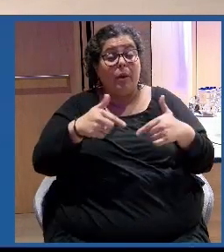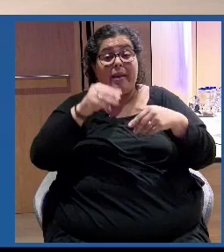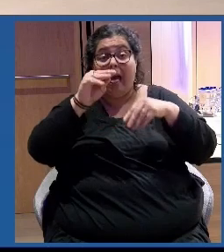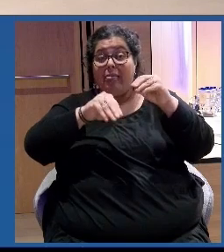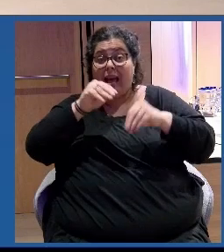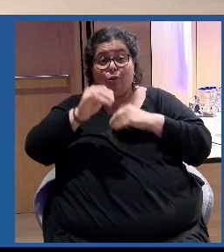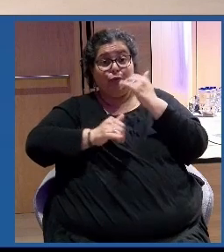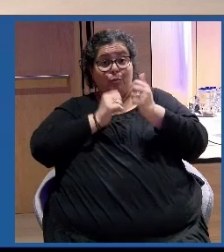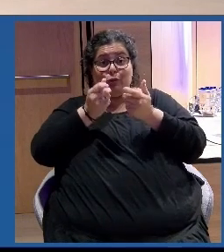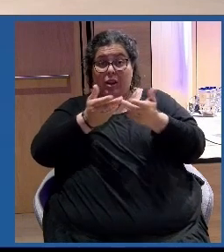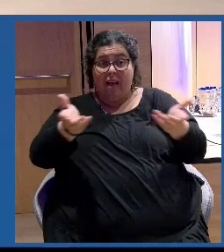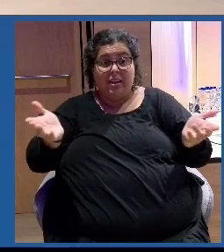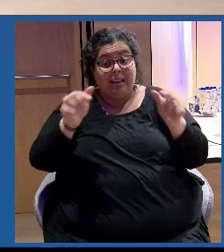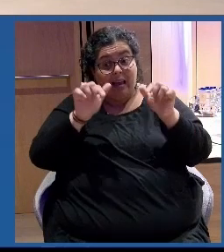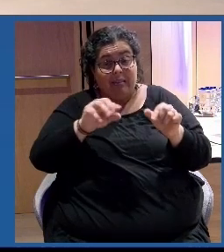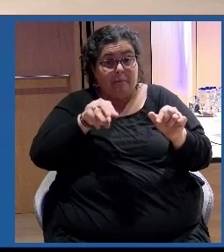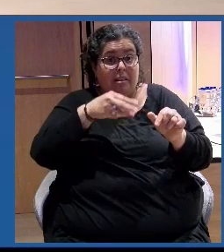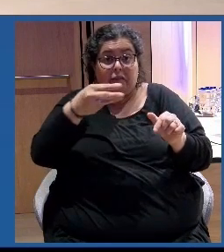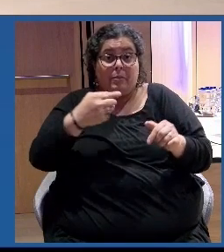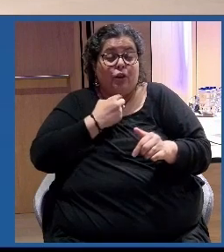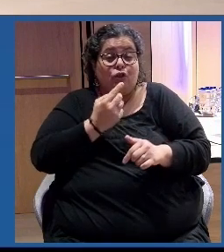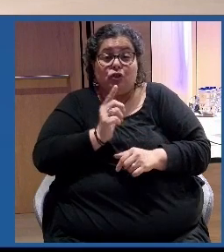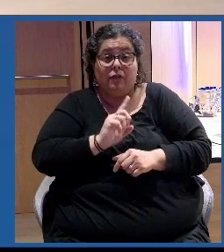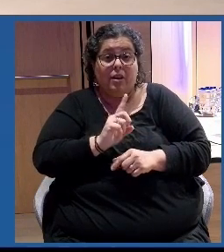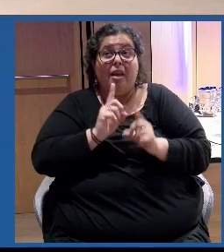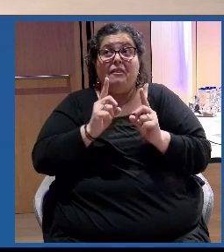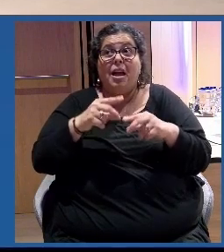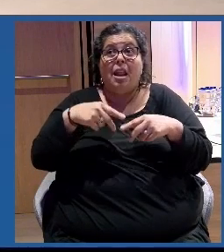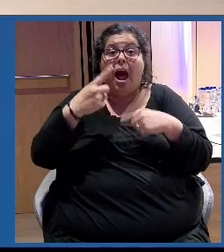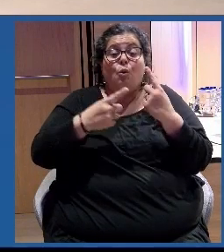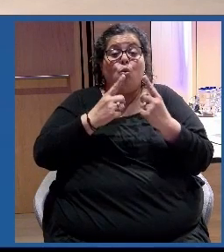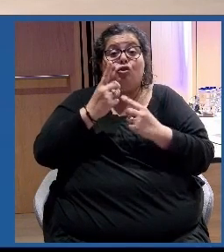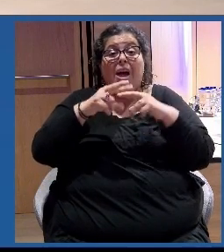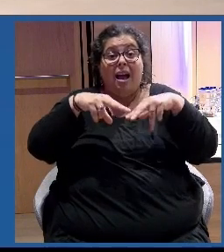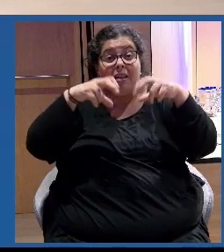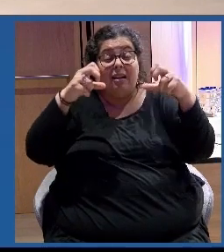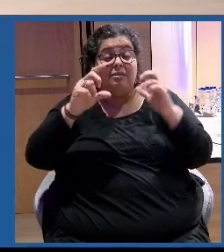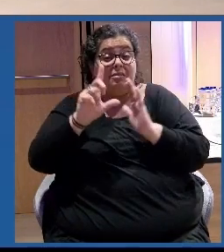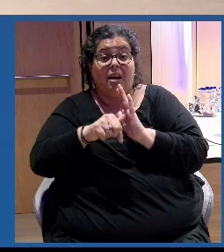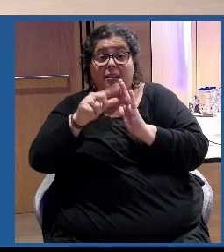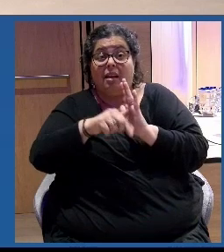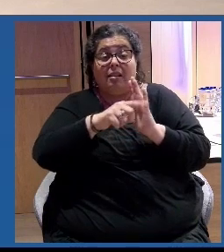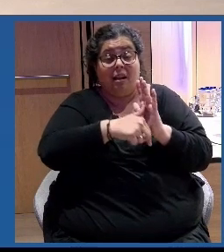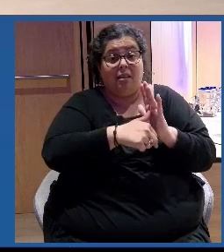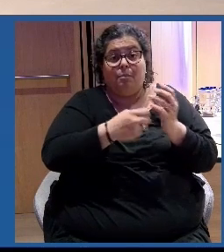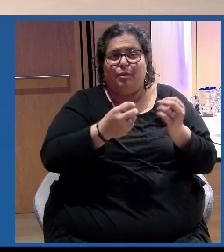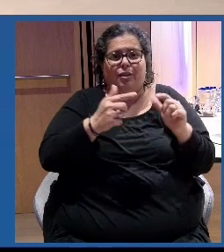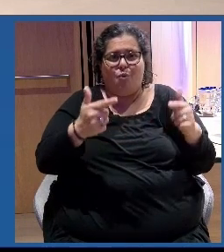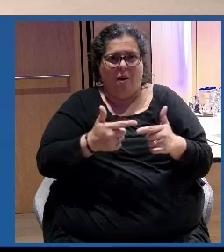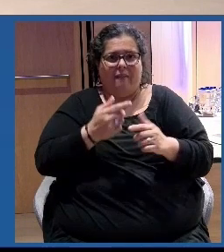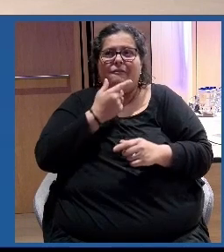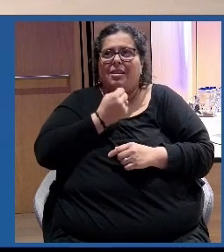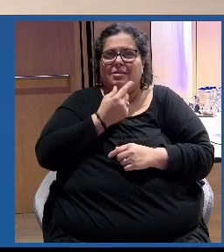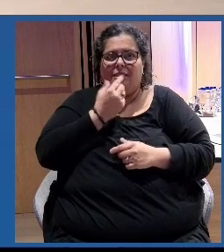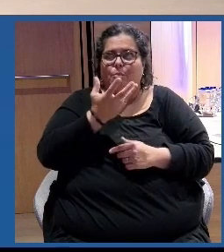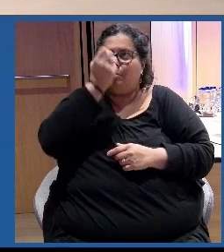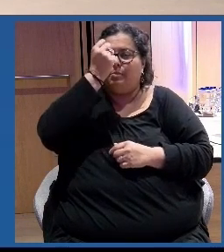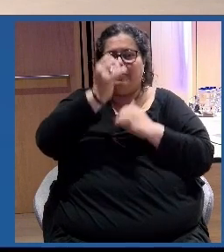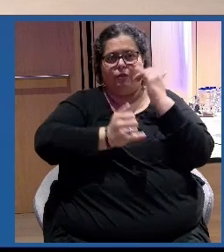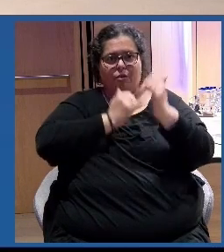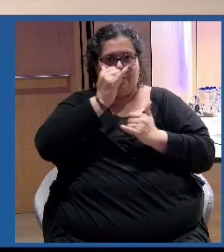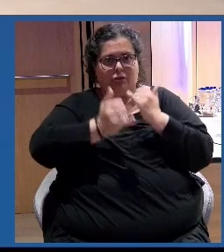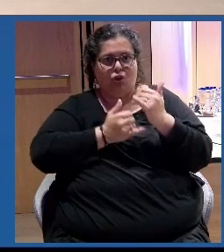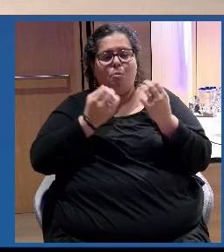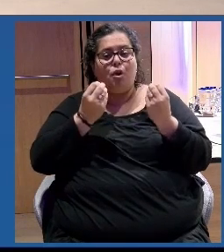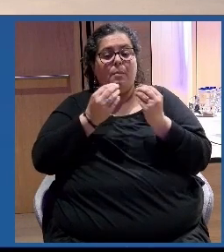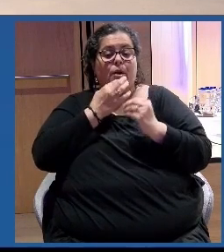no serviría y habría un montón de análisis que llegarían tarde. ¿Por qué digo tarde? Porque el presupuesto